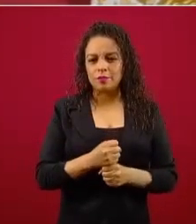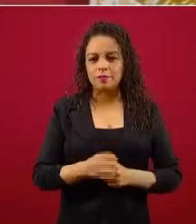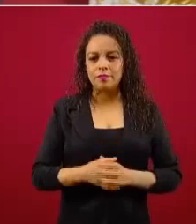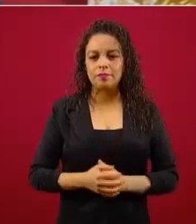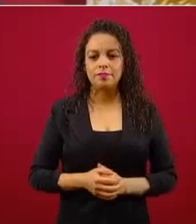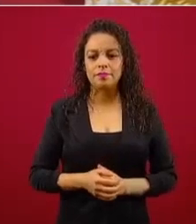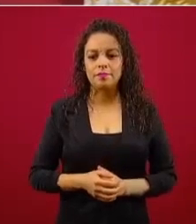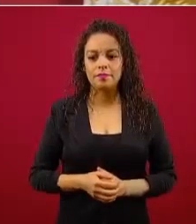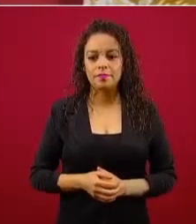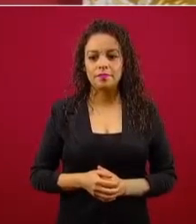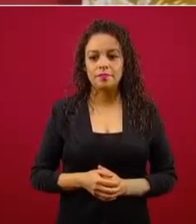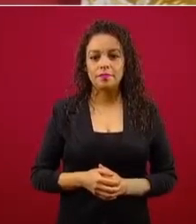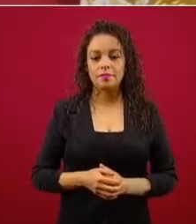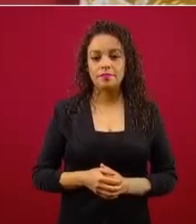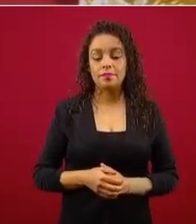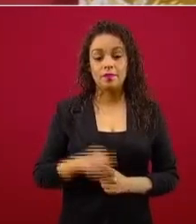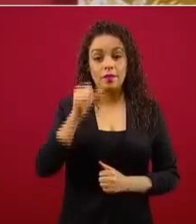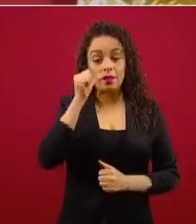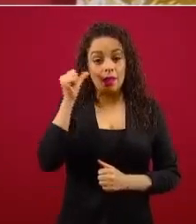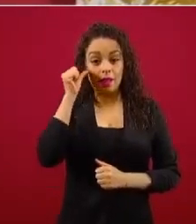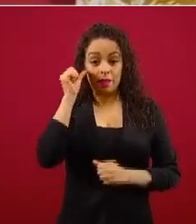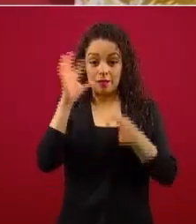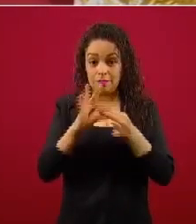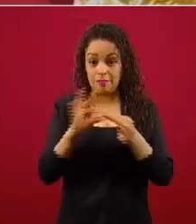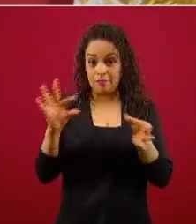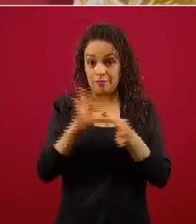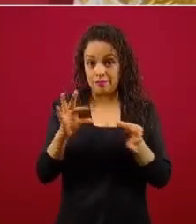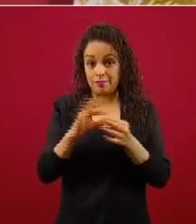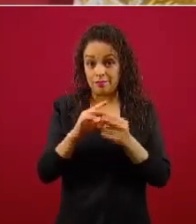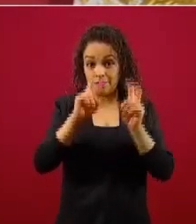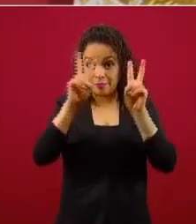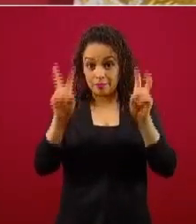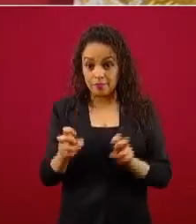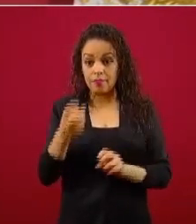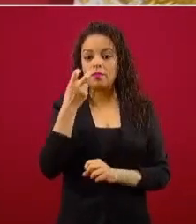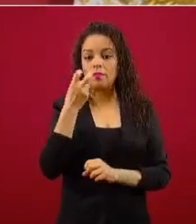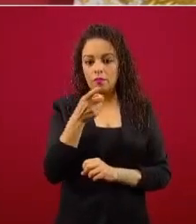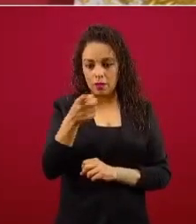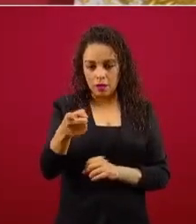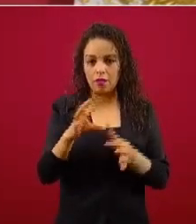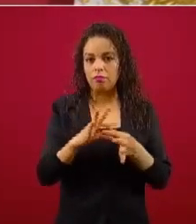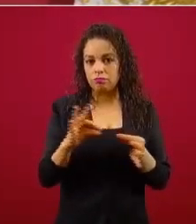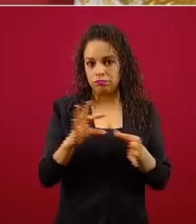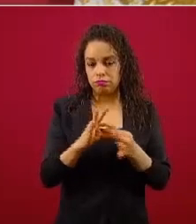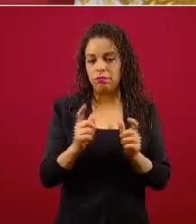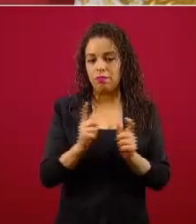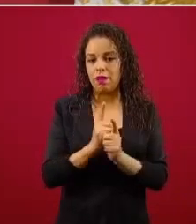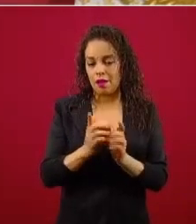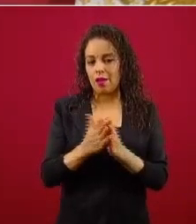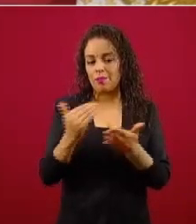trata el tema de lo que vimos ayer, de lo de la portada.